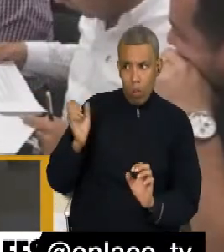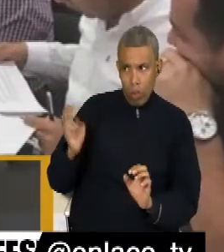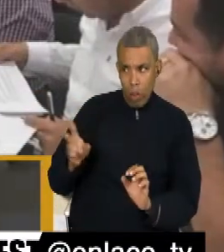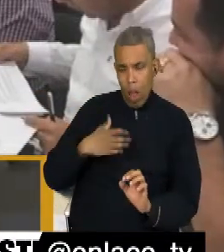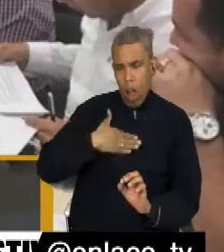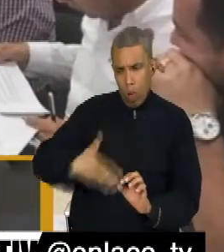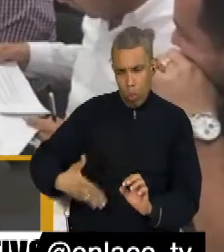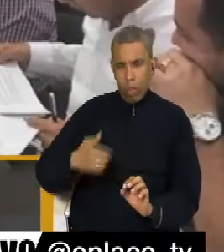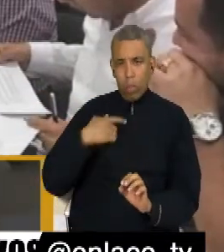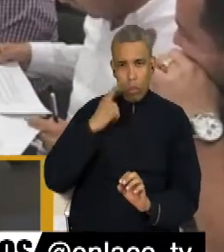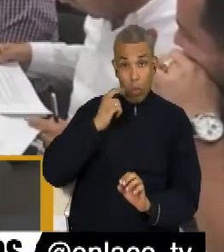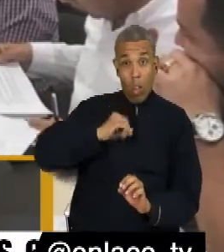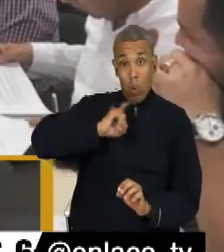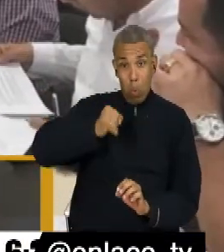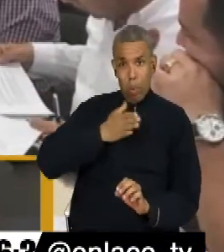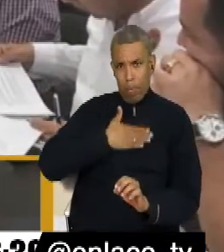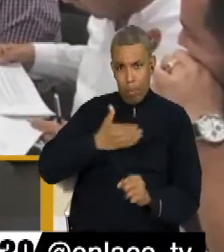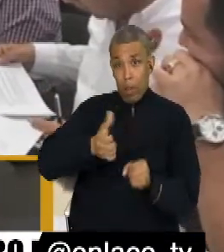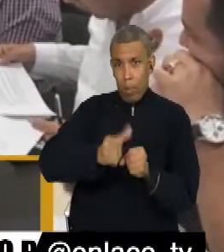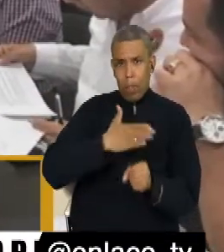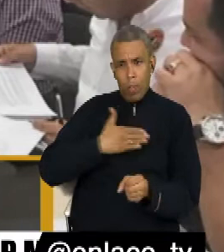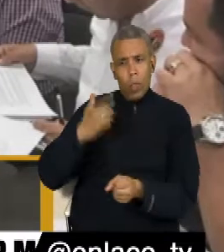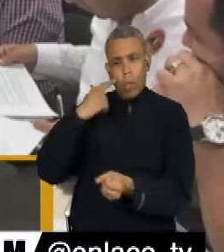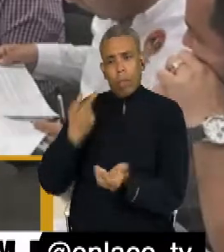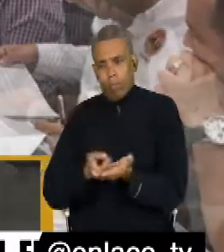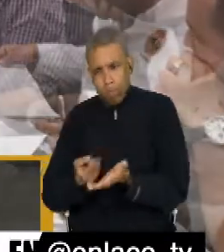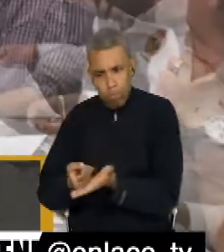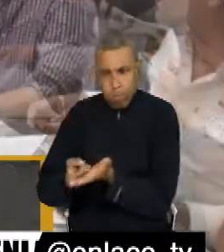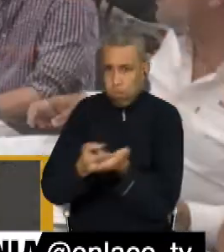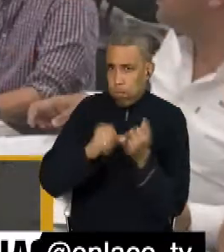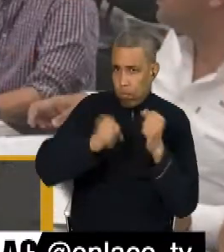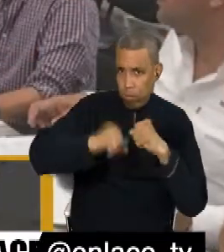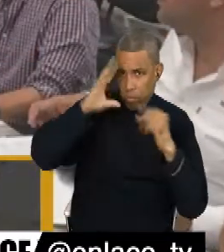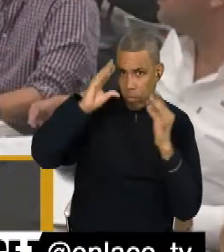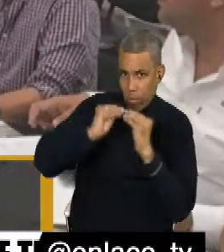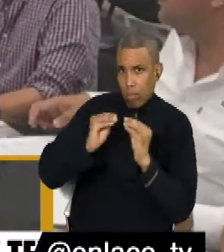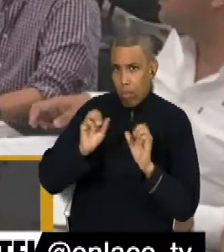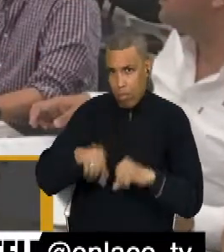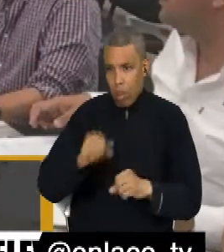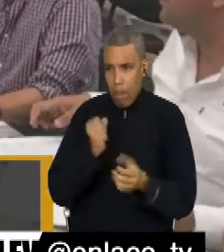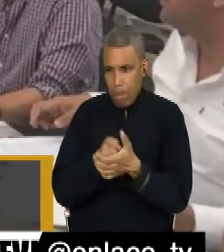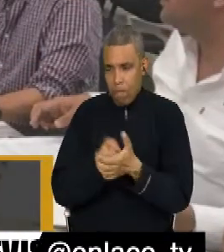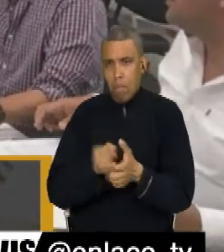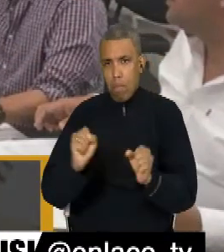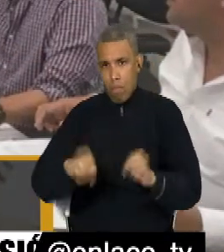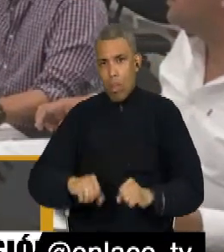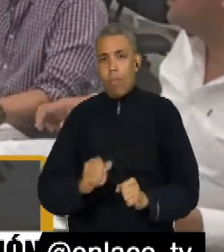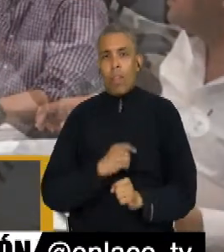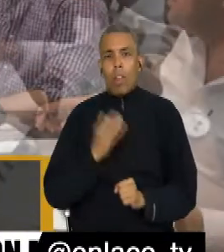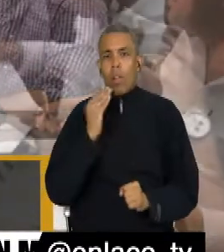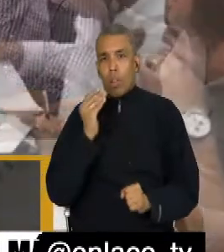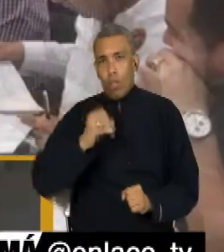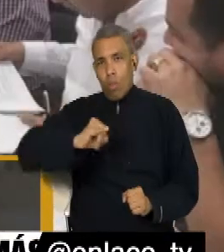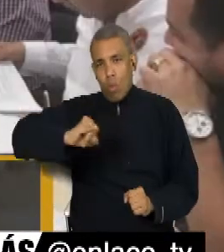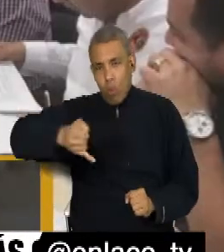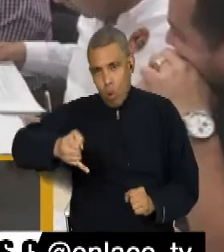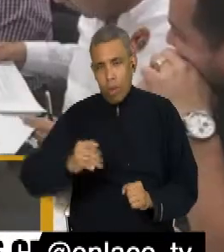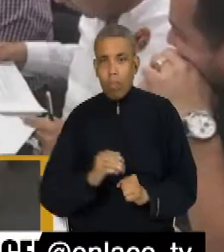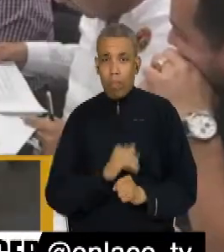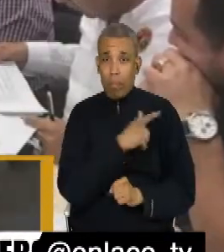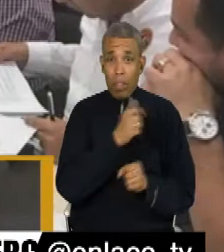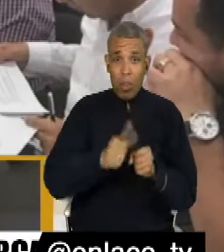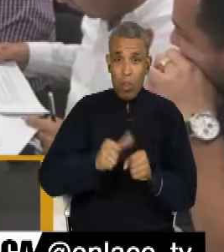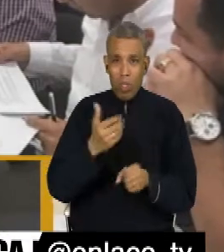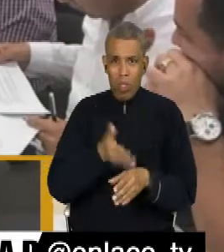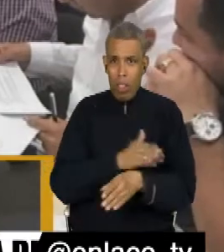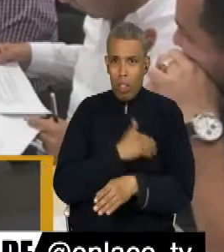horas, luego de que terminara esta mesa de trabajo en la capital del departamento. Entonces retomarán las mesas de negociación este